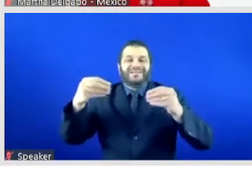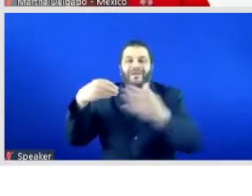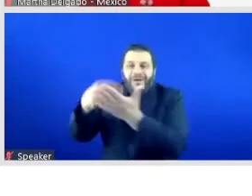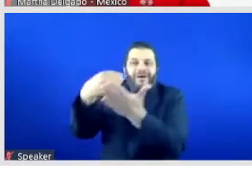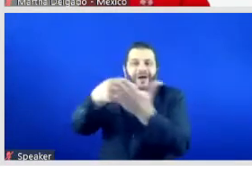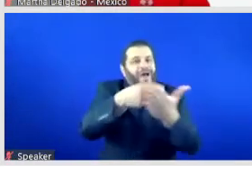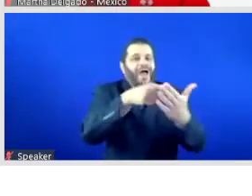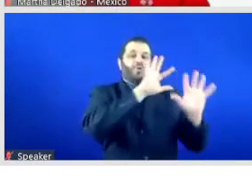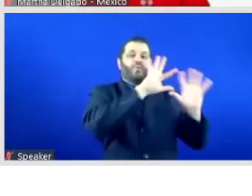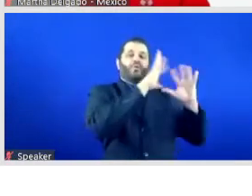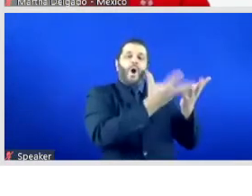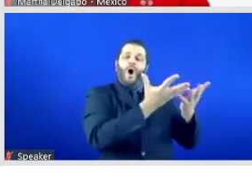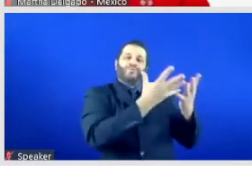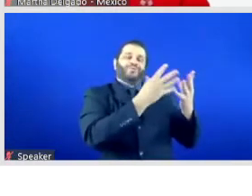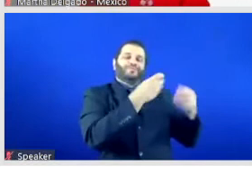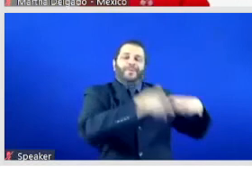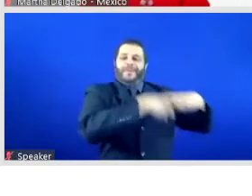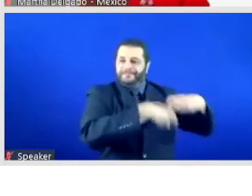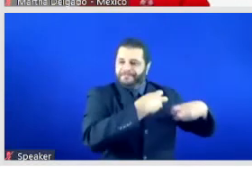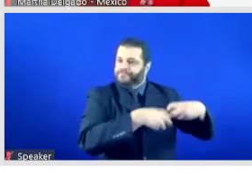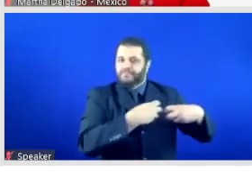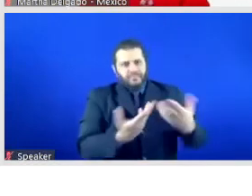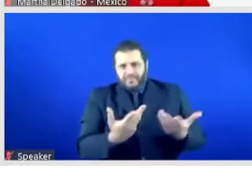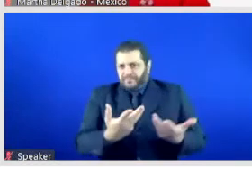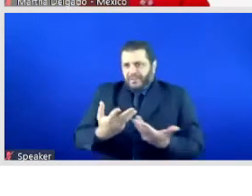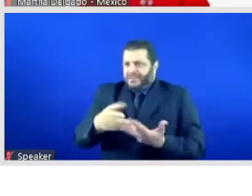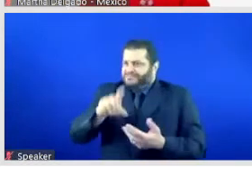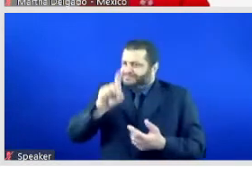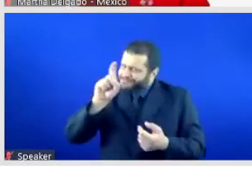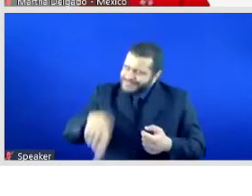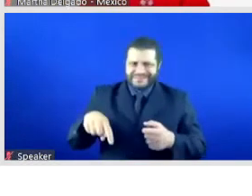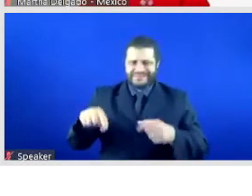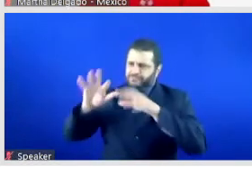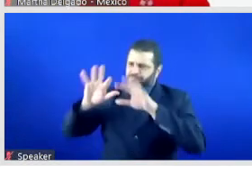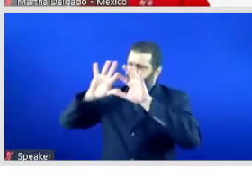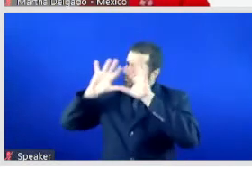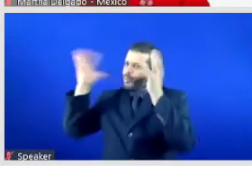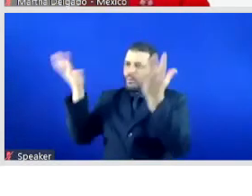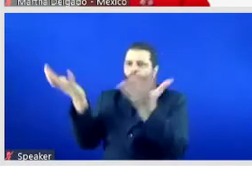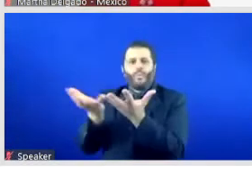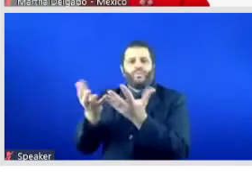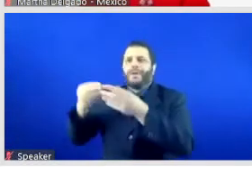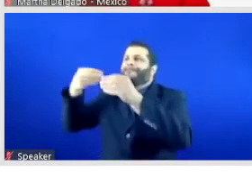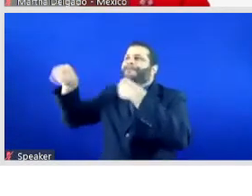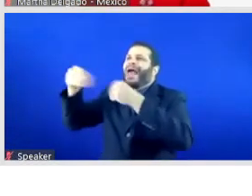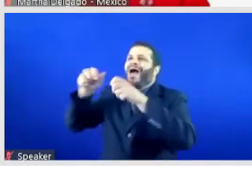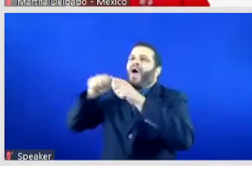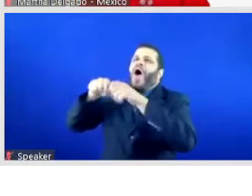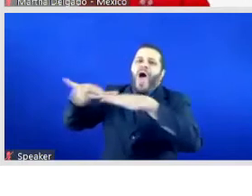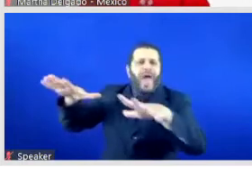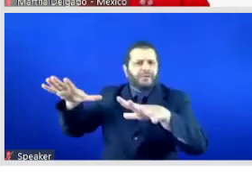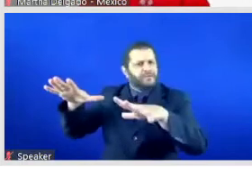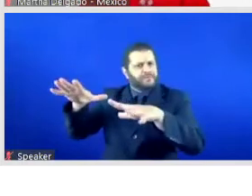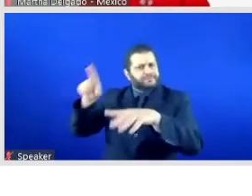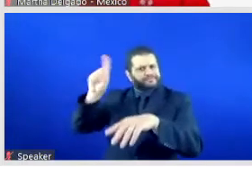como normal, la plastificación de todo. Esa es una cosa grave y tiene que ver con la crisis climática. Y yo